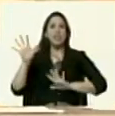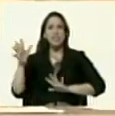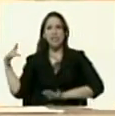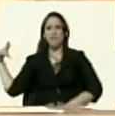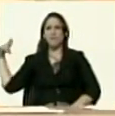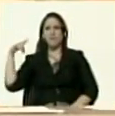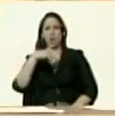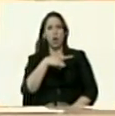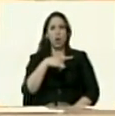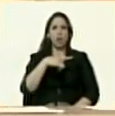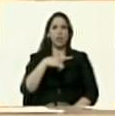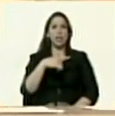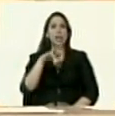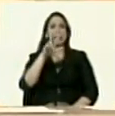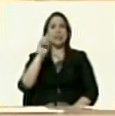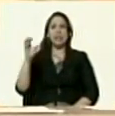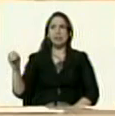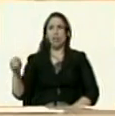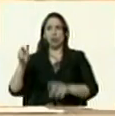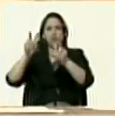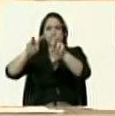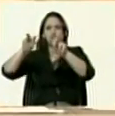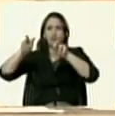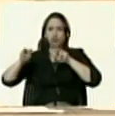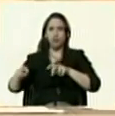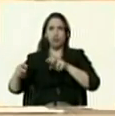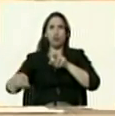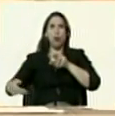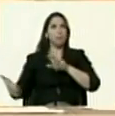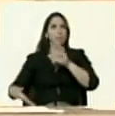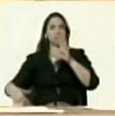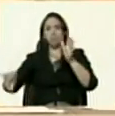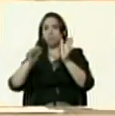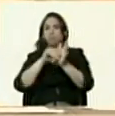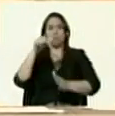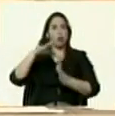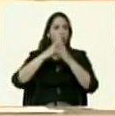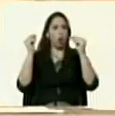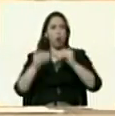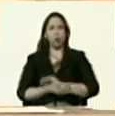de 300 cupos y me los traigo a todito.